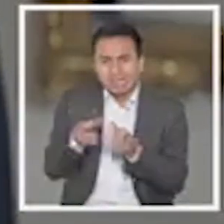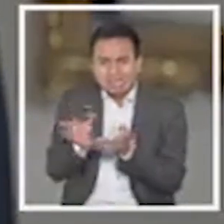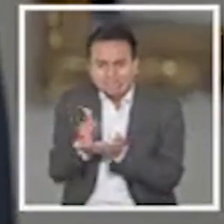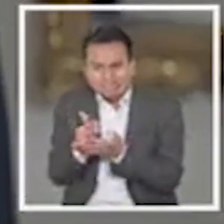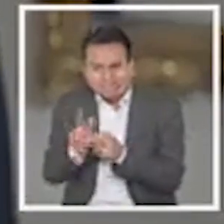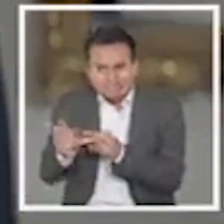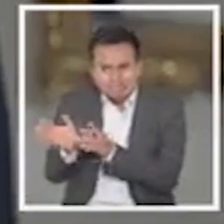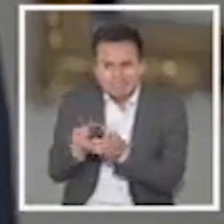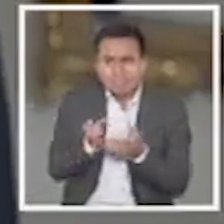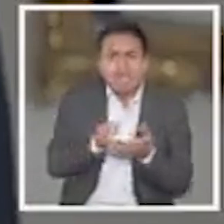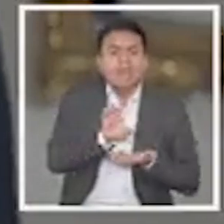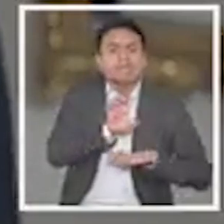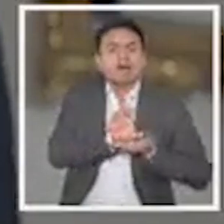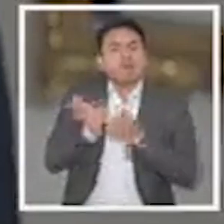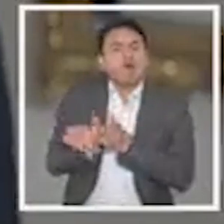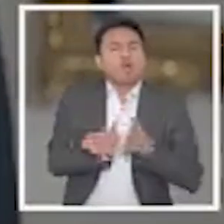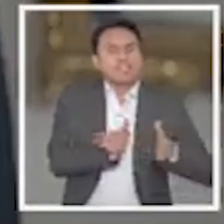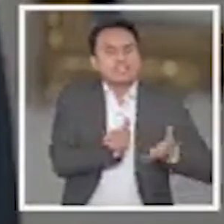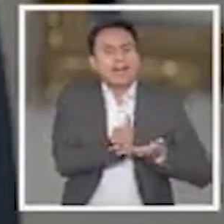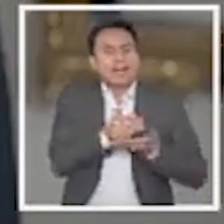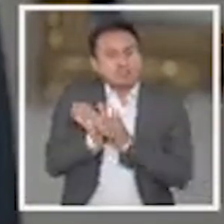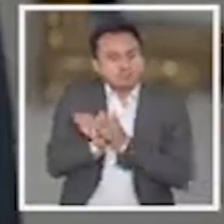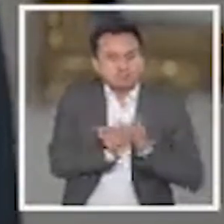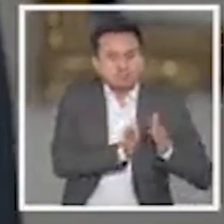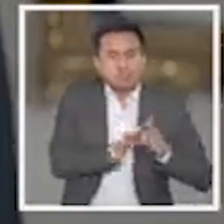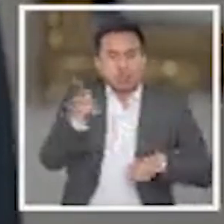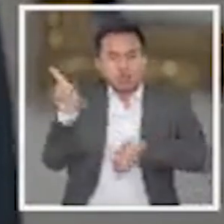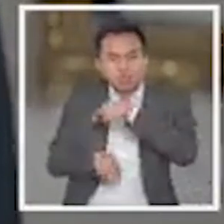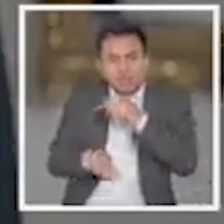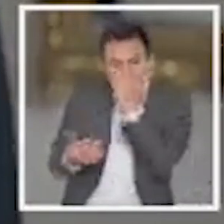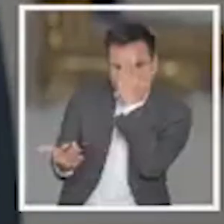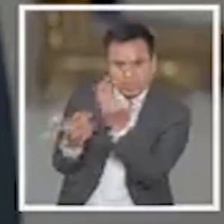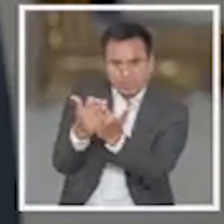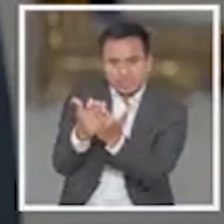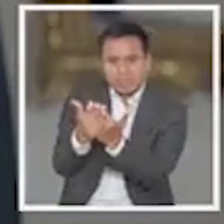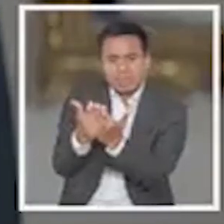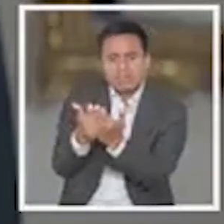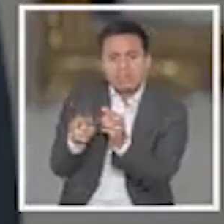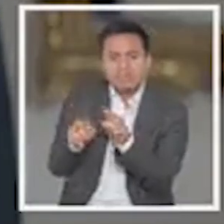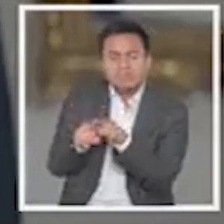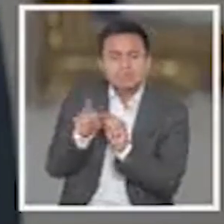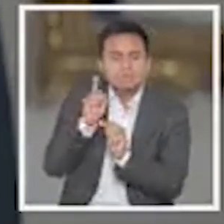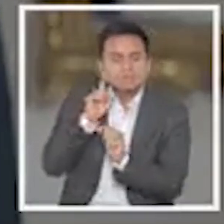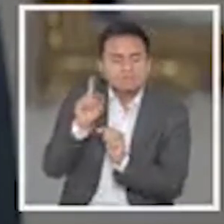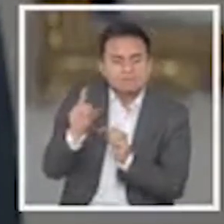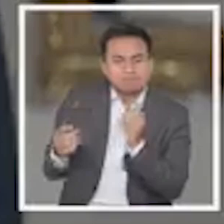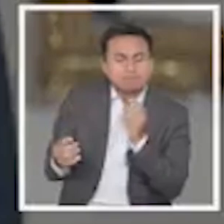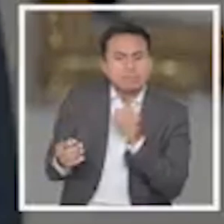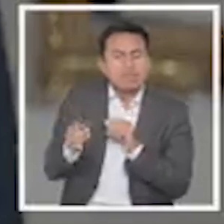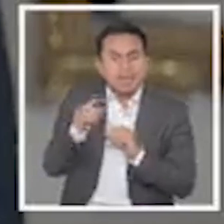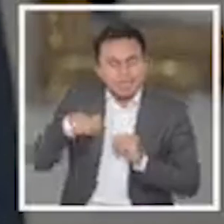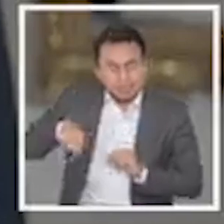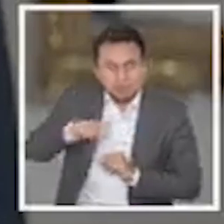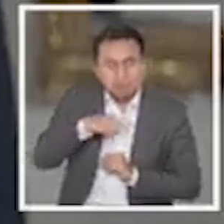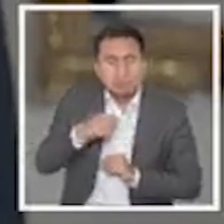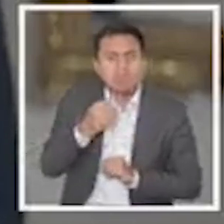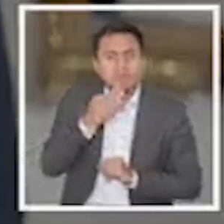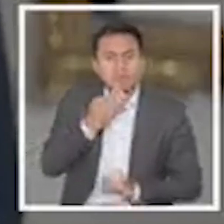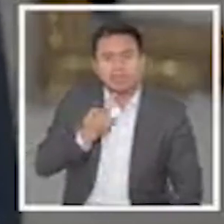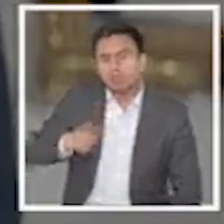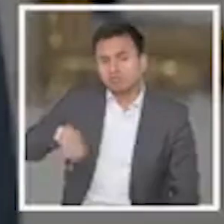bandas organizadas, los estados organizados las combatan, las enfrenten y las cancelen. Y eso es lo que